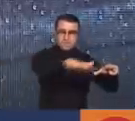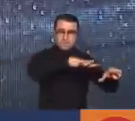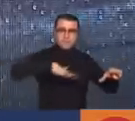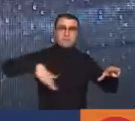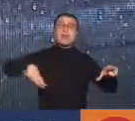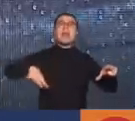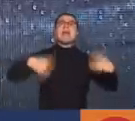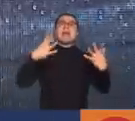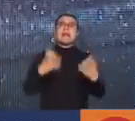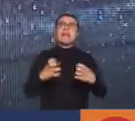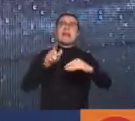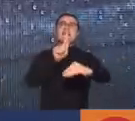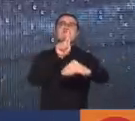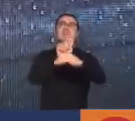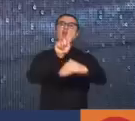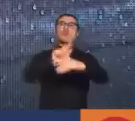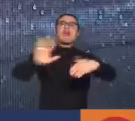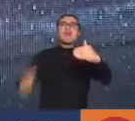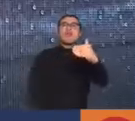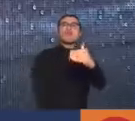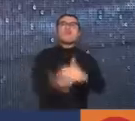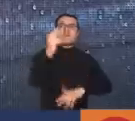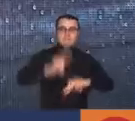es la Facultad de Medicina.